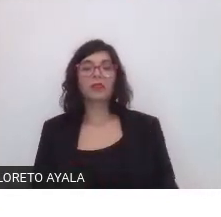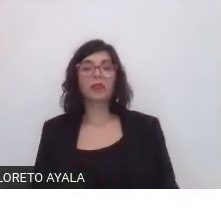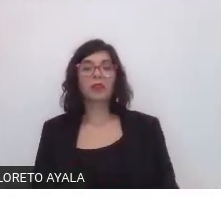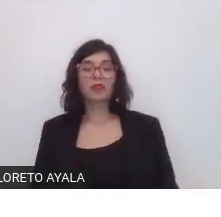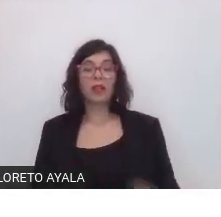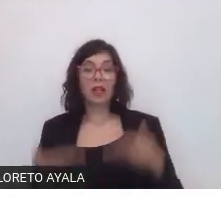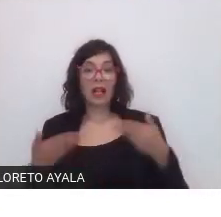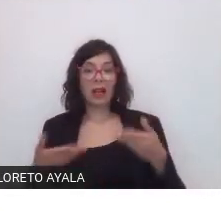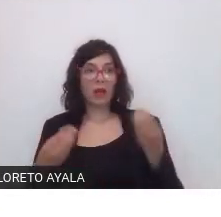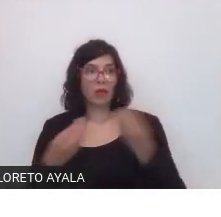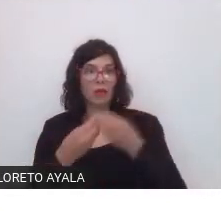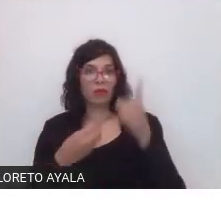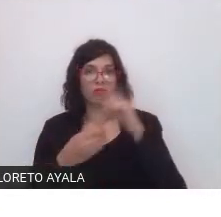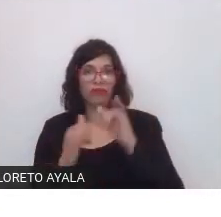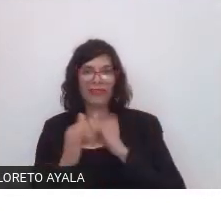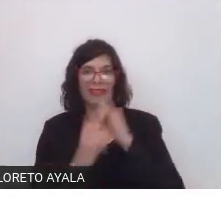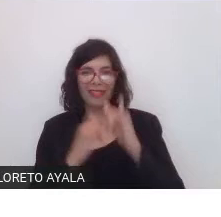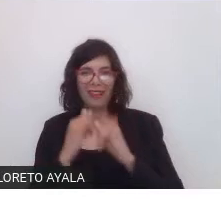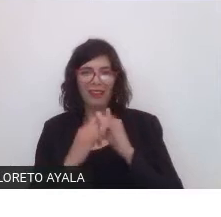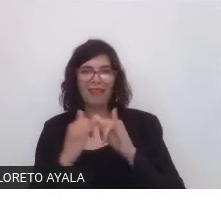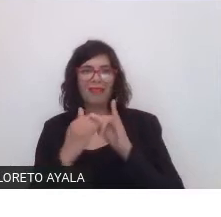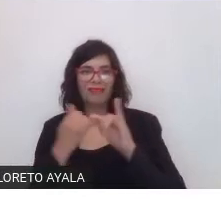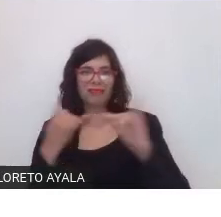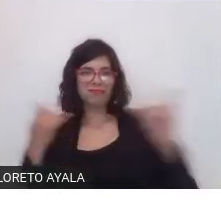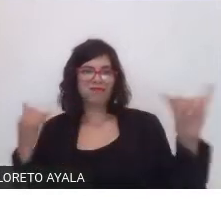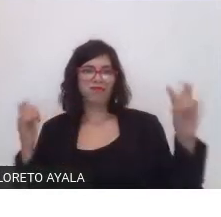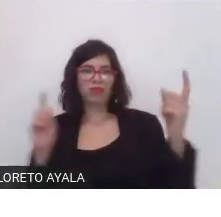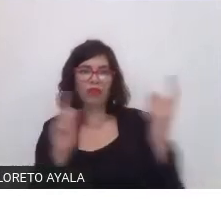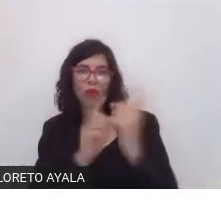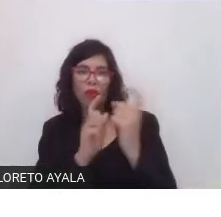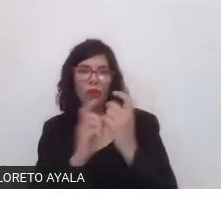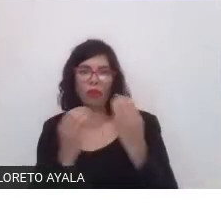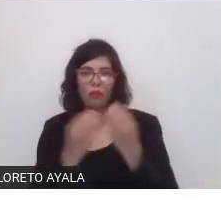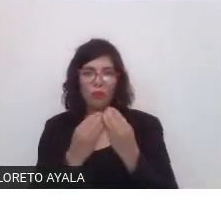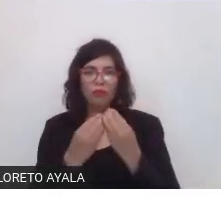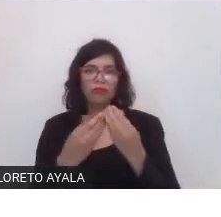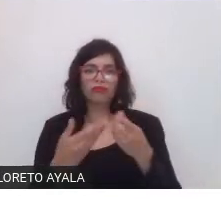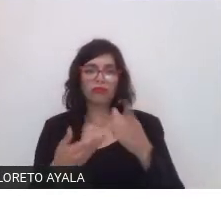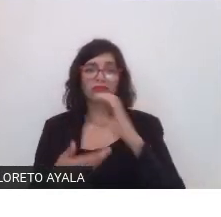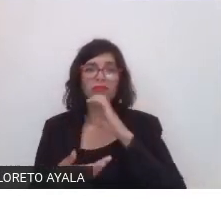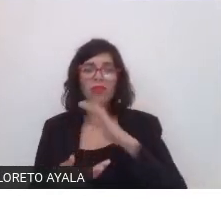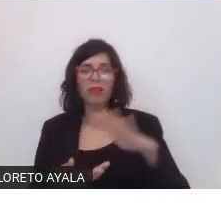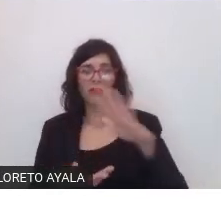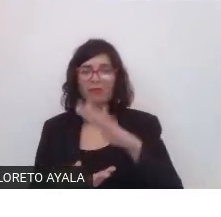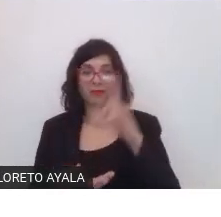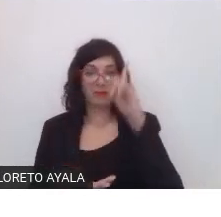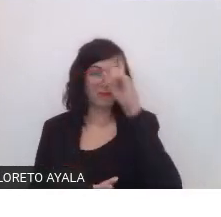no tienen la misma posibilidad de conexión. ¿Cuál es la responsabilidad que nos asiste como sistema a su juicio?